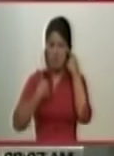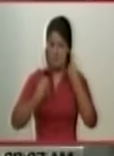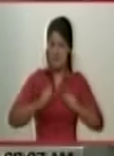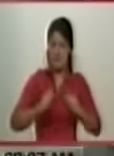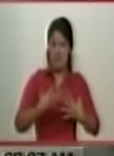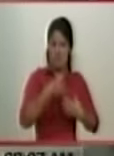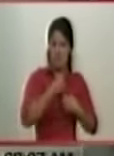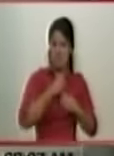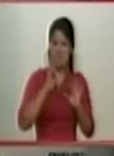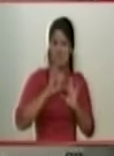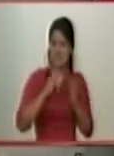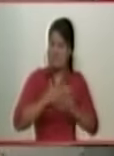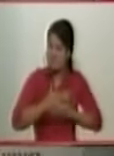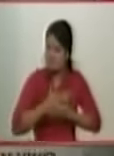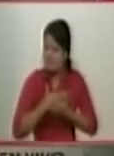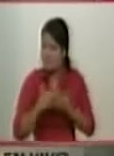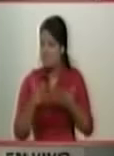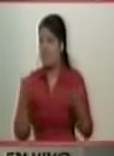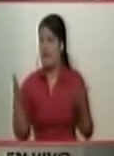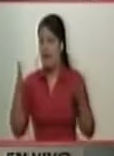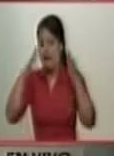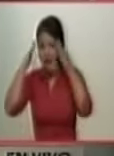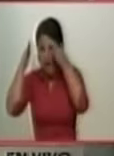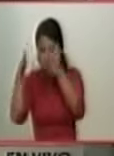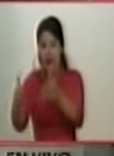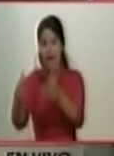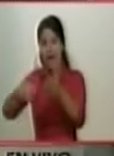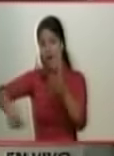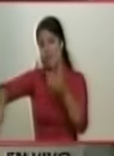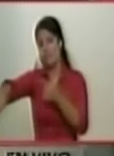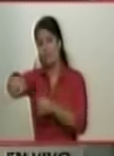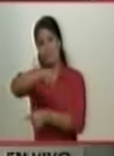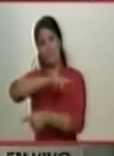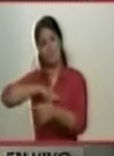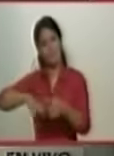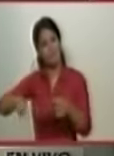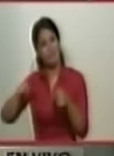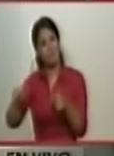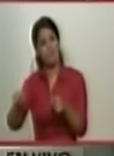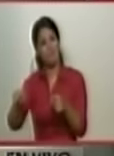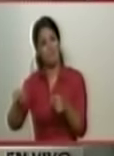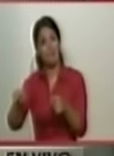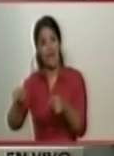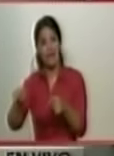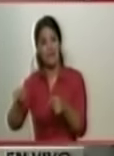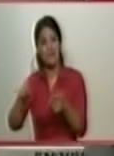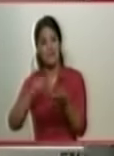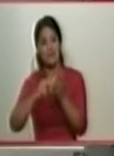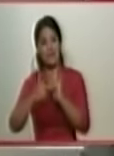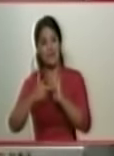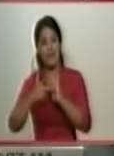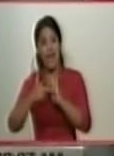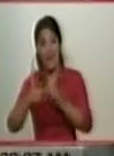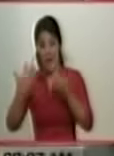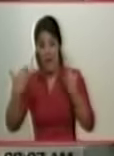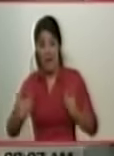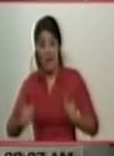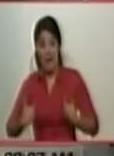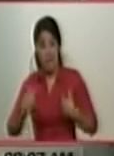menos y que está consagrada a las causas nobles, es lo único que hace trascender al